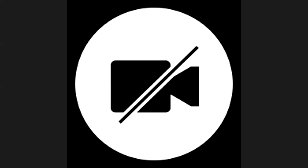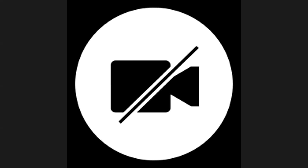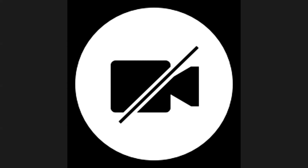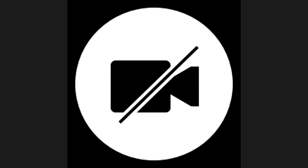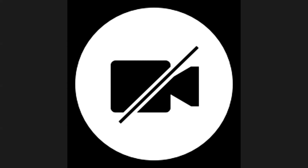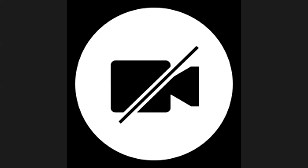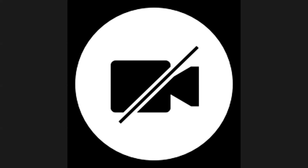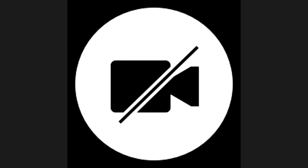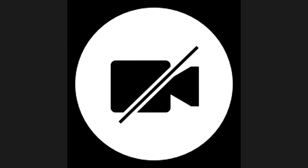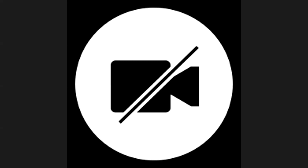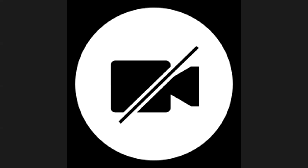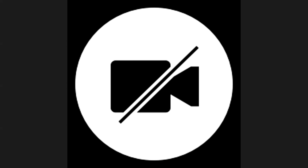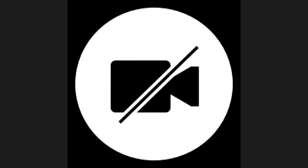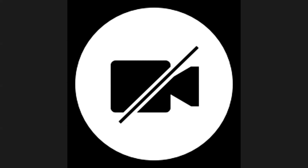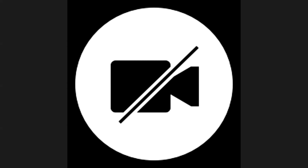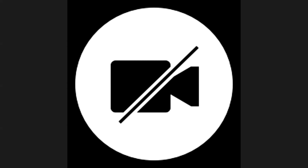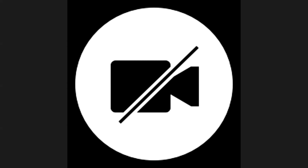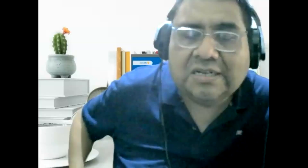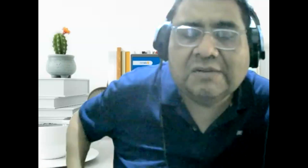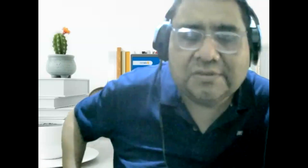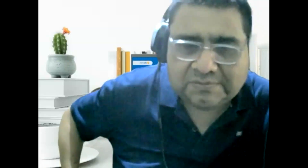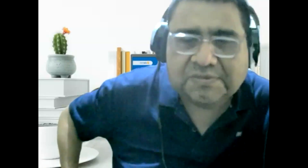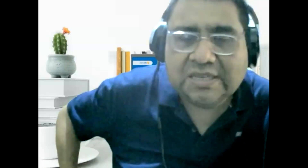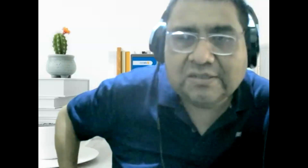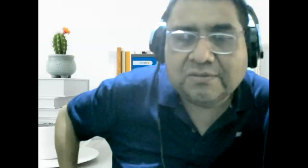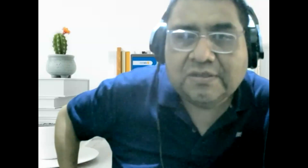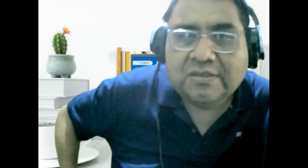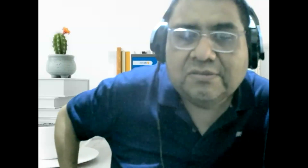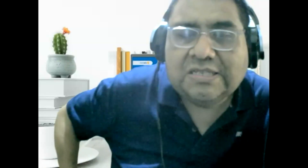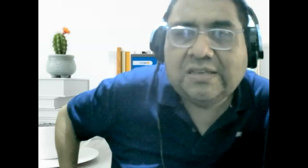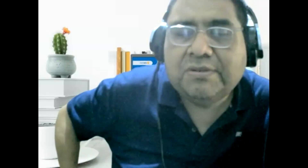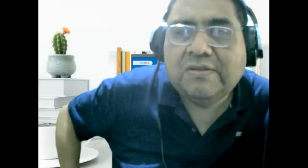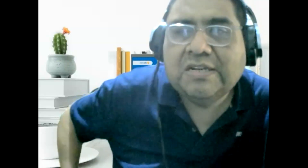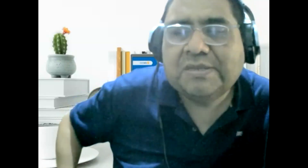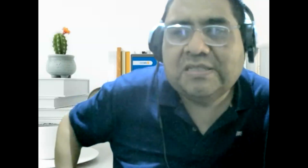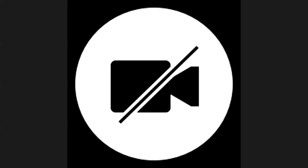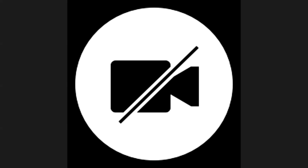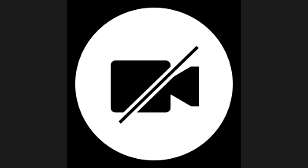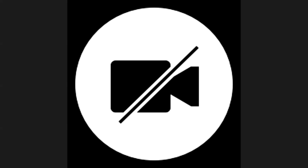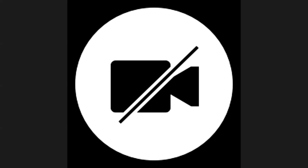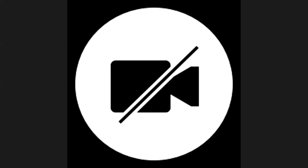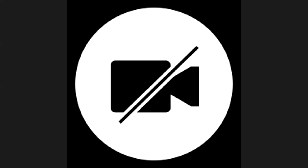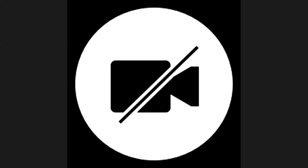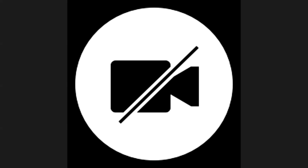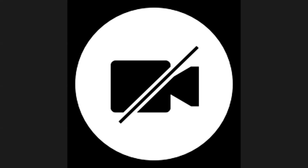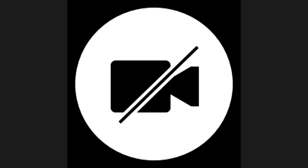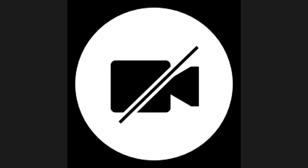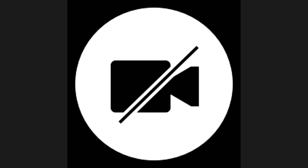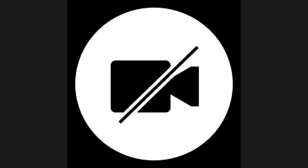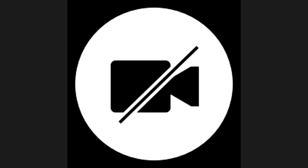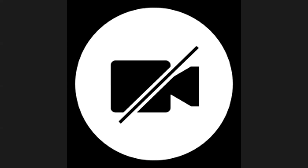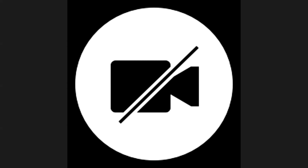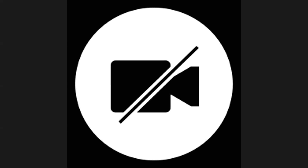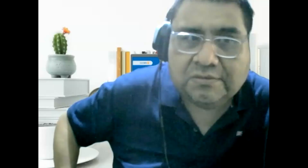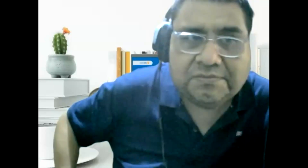Siempre tenemos ¿cómo? que capacitarnos. Sí, ustedes Siempre siempre tenemos deben estar capacitados. Exacto. Ustedes siempre deben capacitarse. Y siempre de acuerdo al